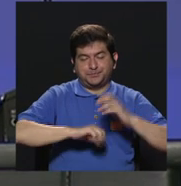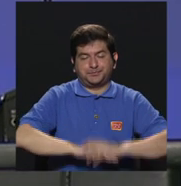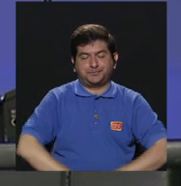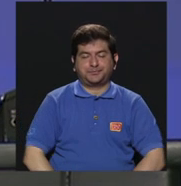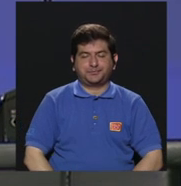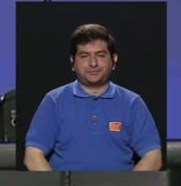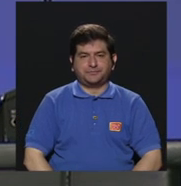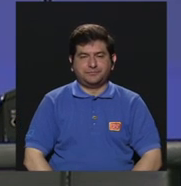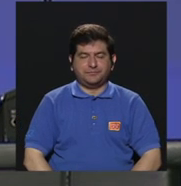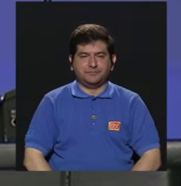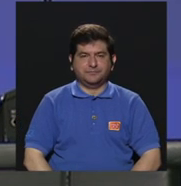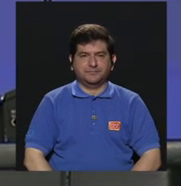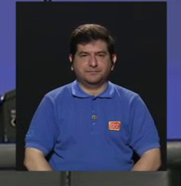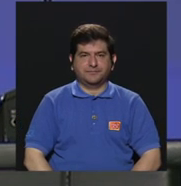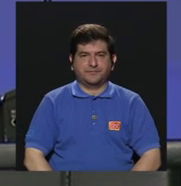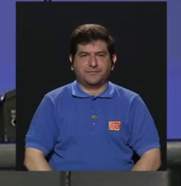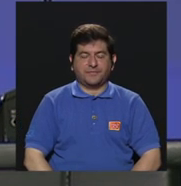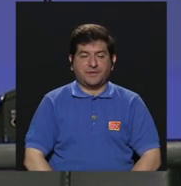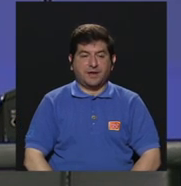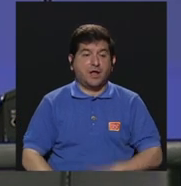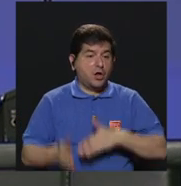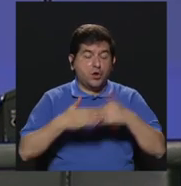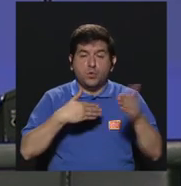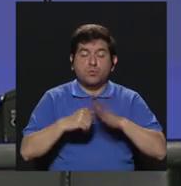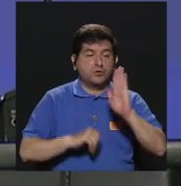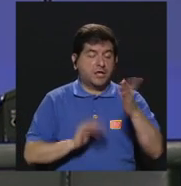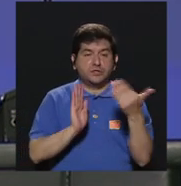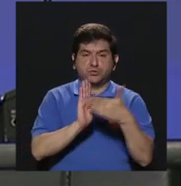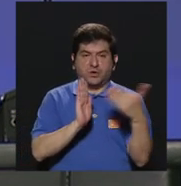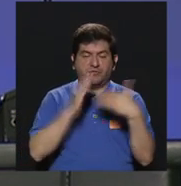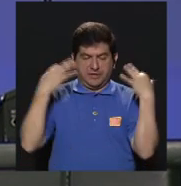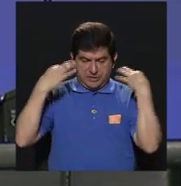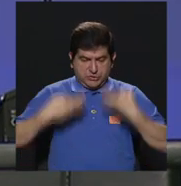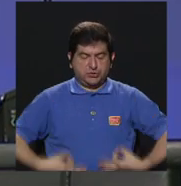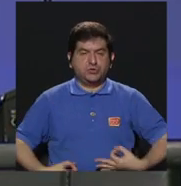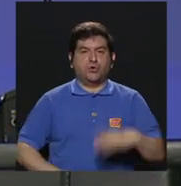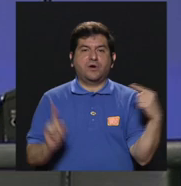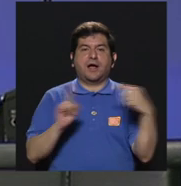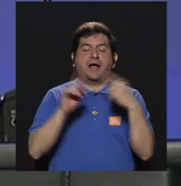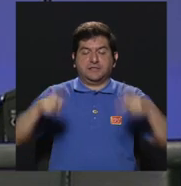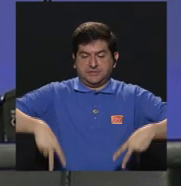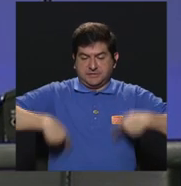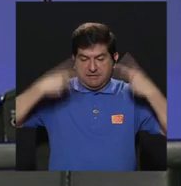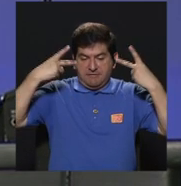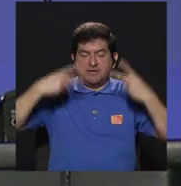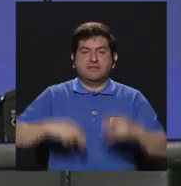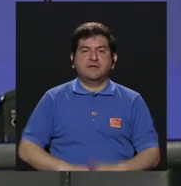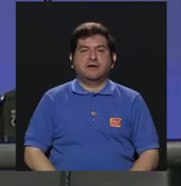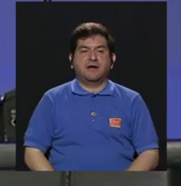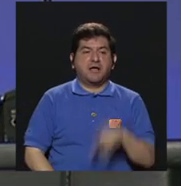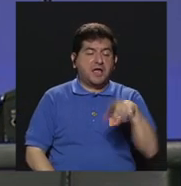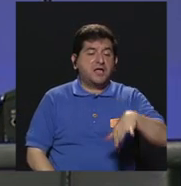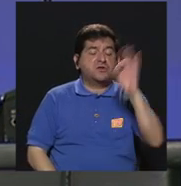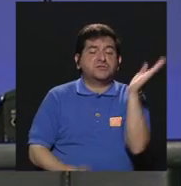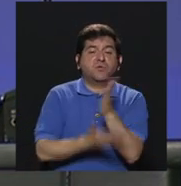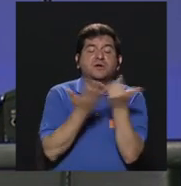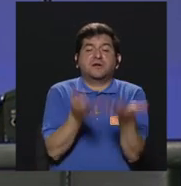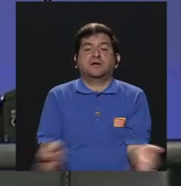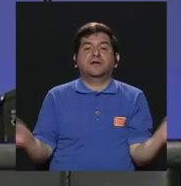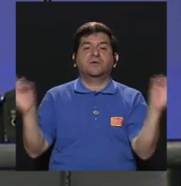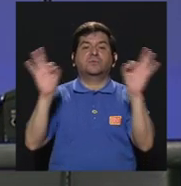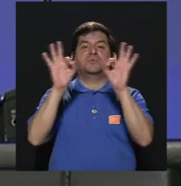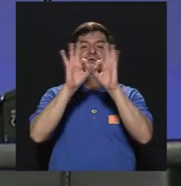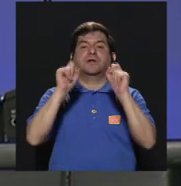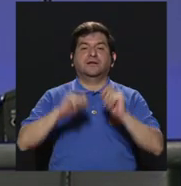En esta, aún al costo de su integridad física y hasta de su vida, encuentran algo muy